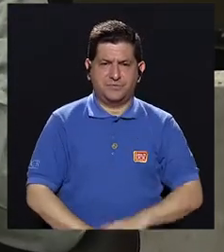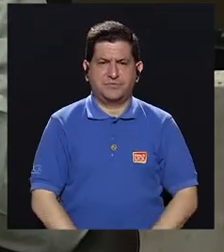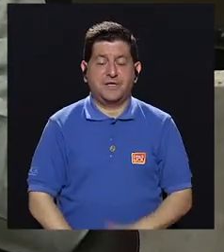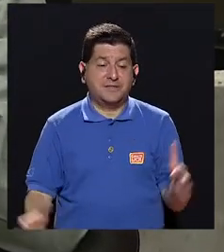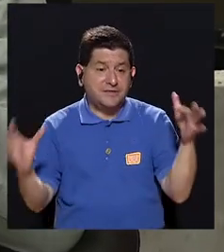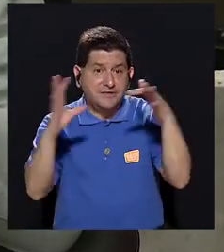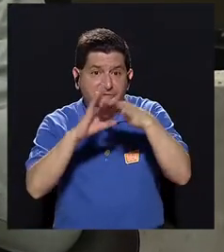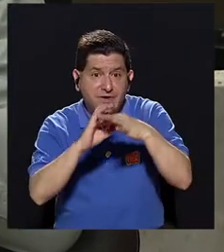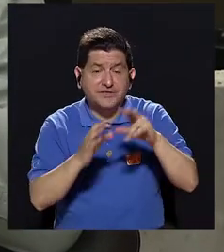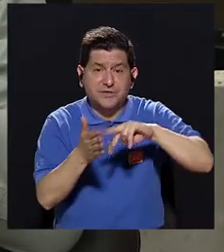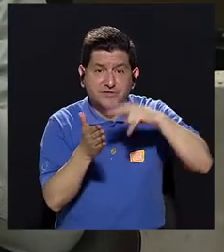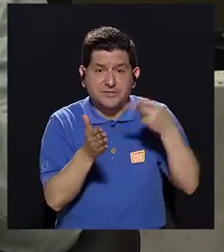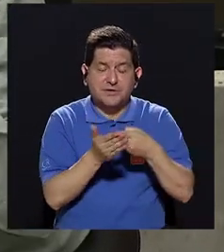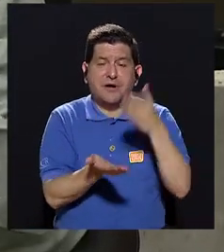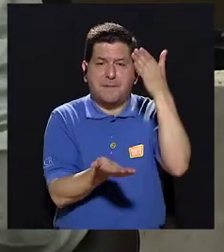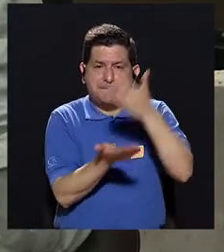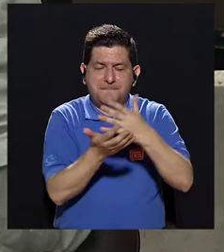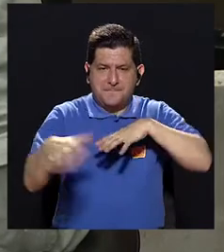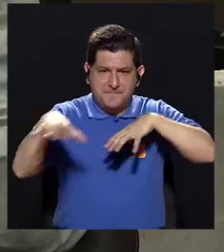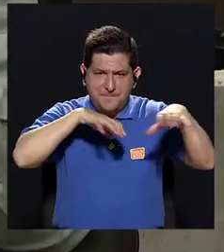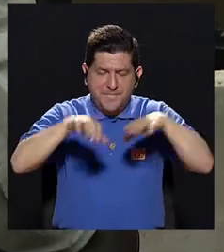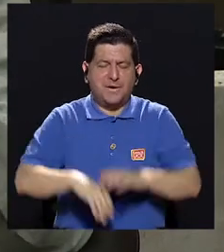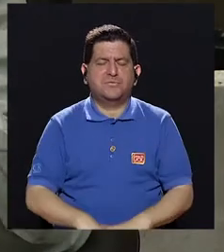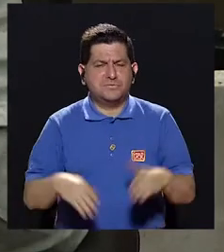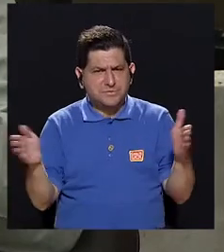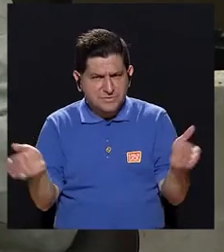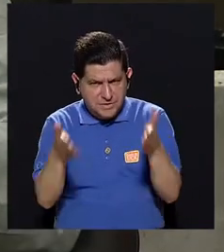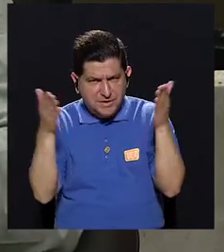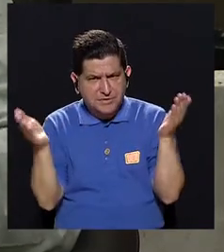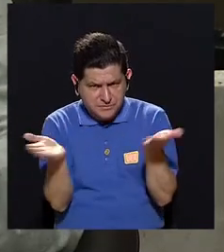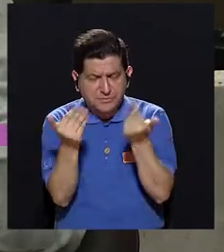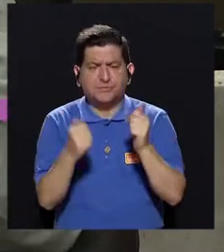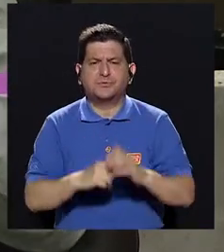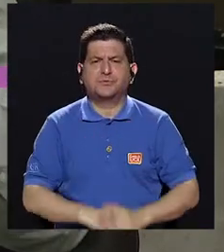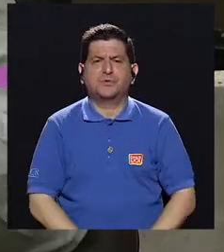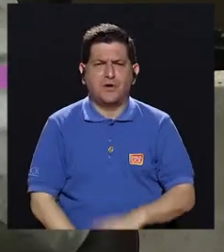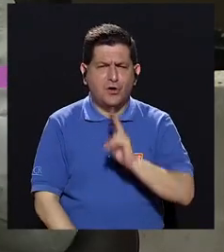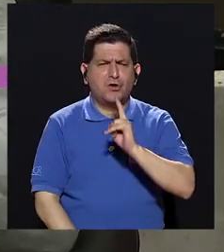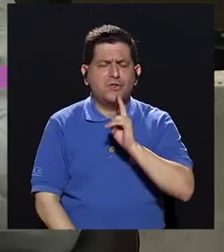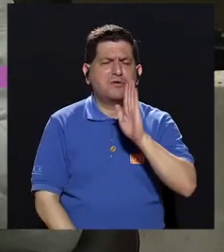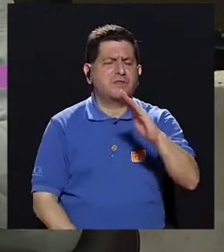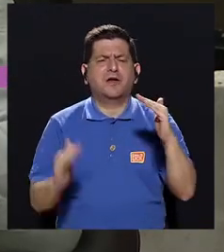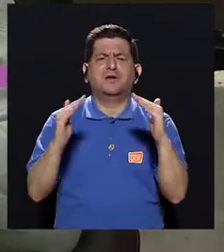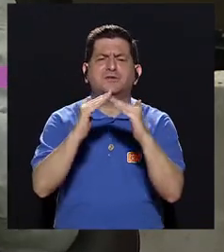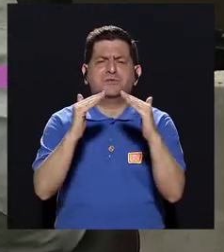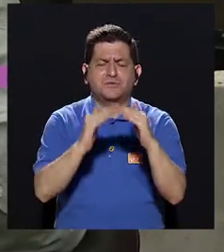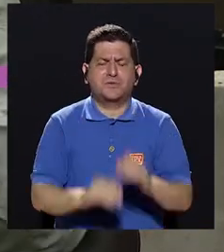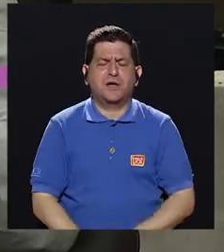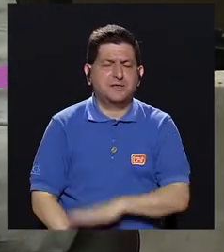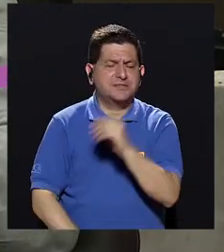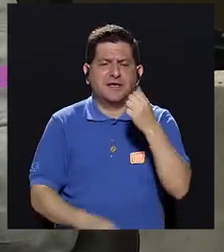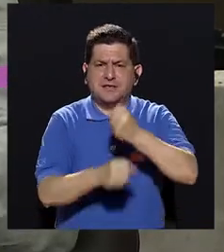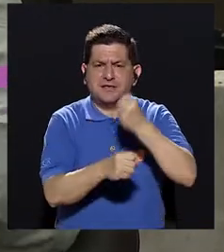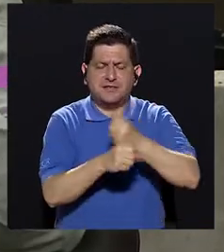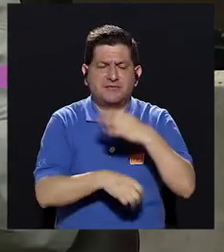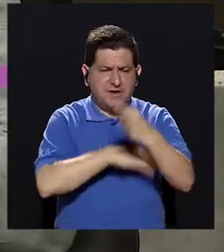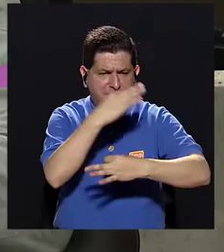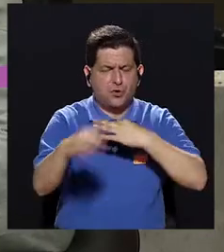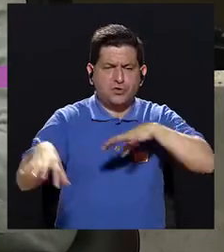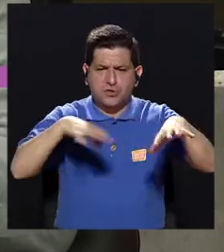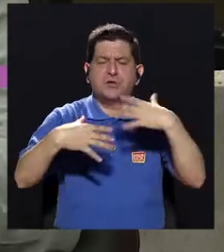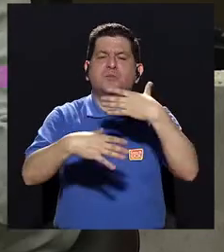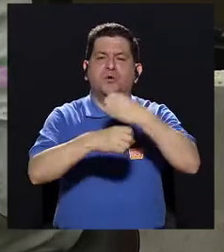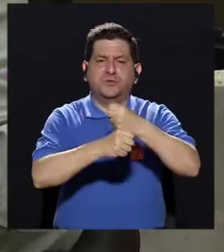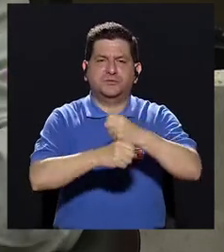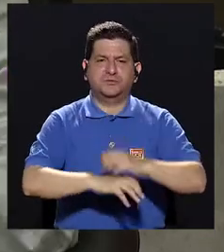ustedes acerca de lo que son pausas activas y animarlos a que de verdad hagan en sus hogares y hagan en sus trabajos este tipo